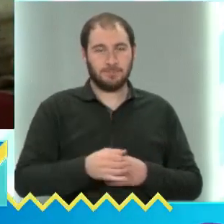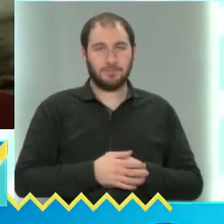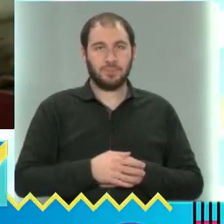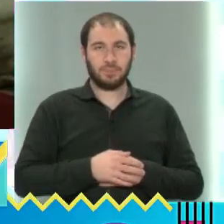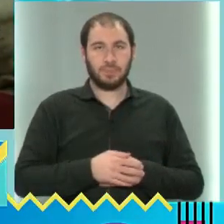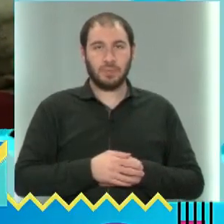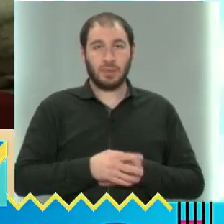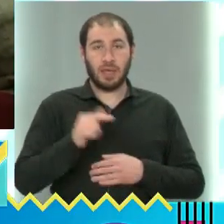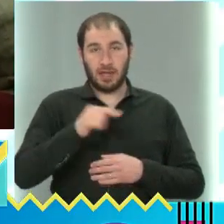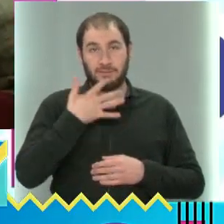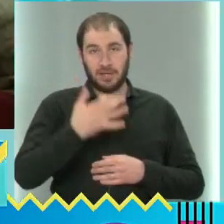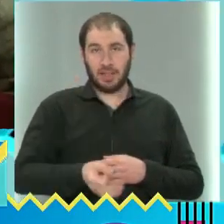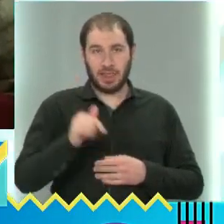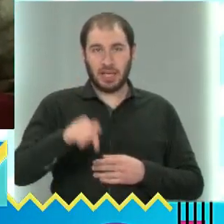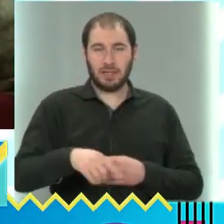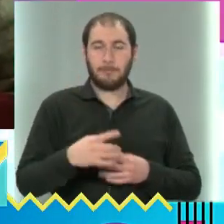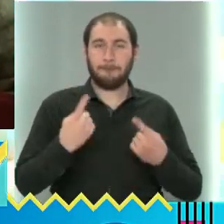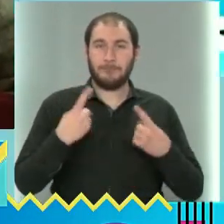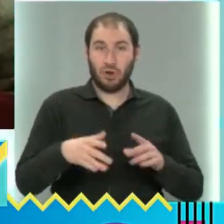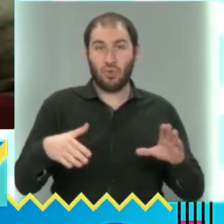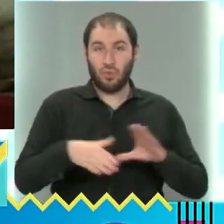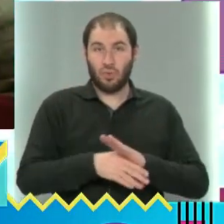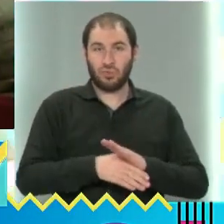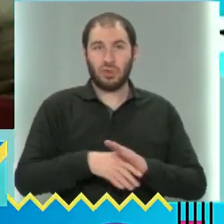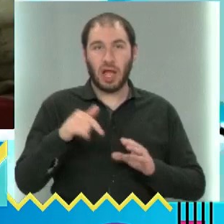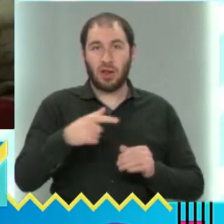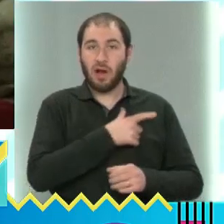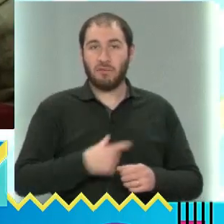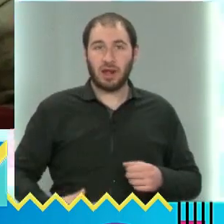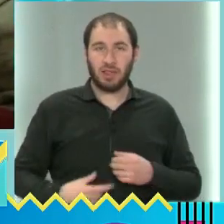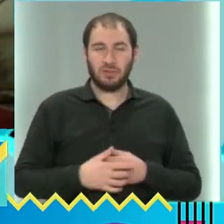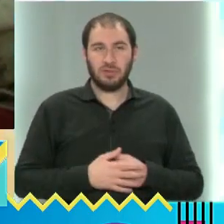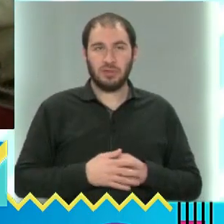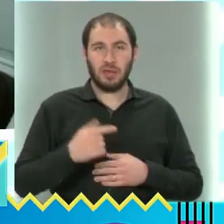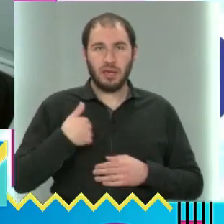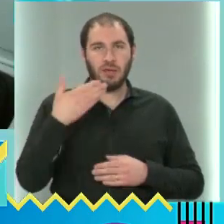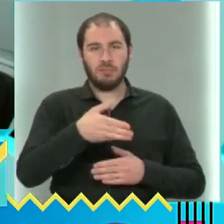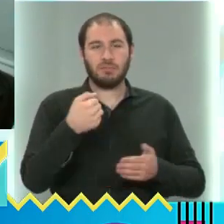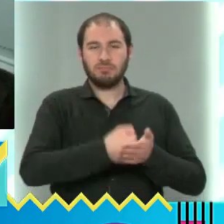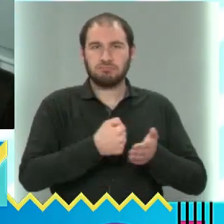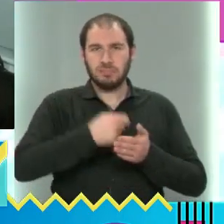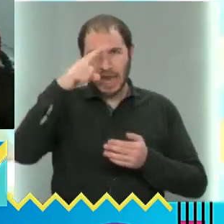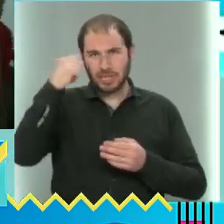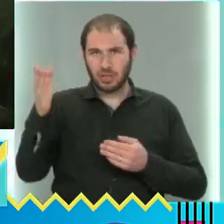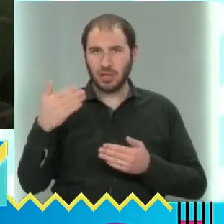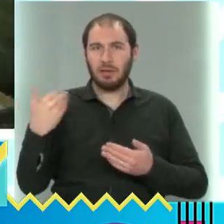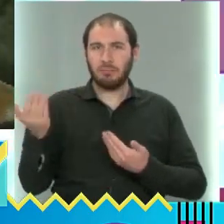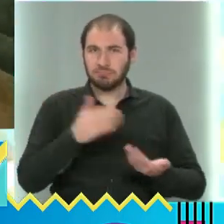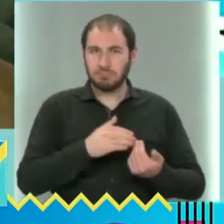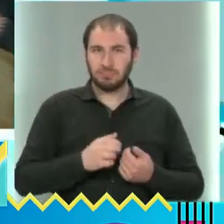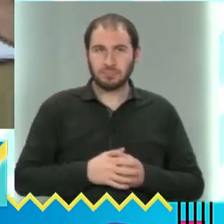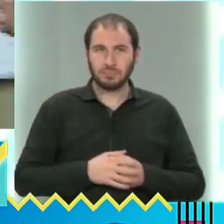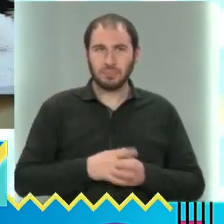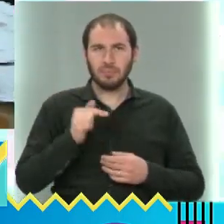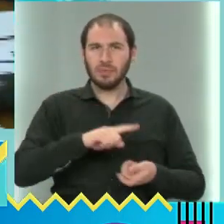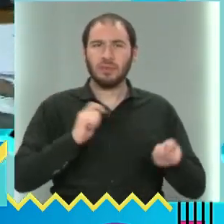es la realidad, pero justamente acá tenemos un gobernador que está yendo a pelear a la nación para decirle vengan y que haya